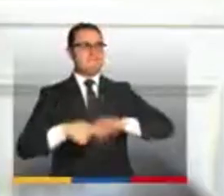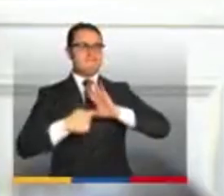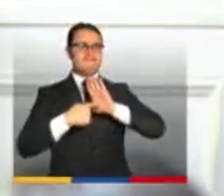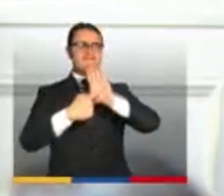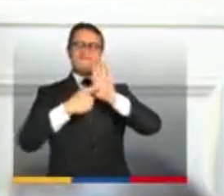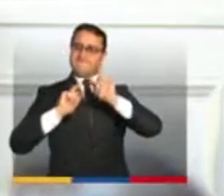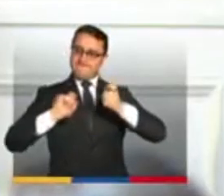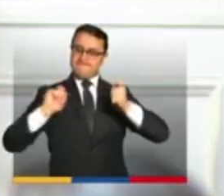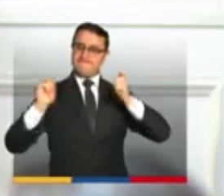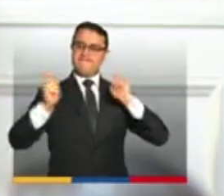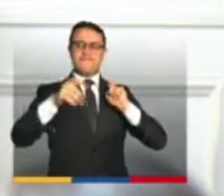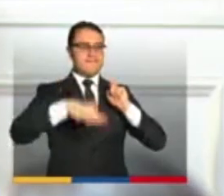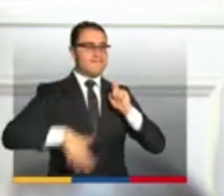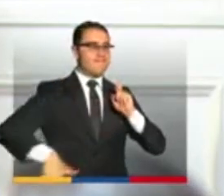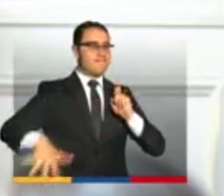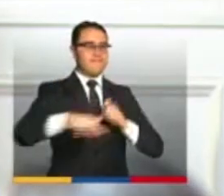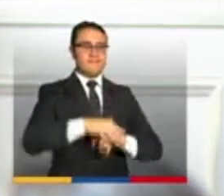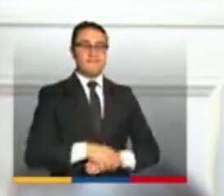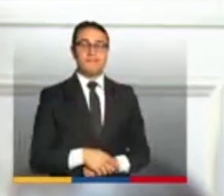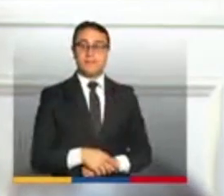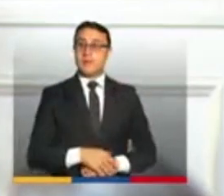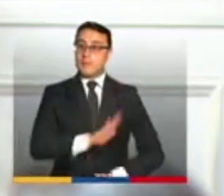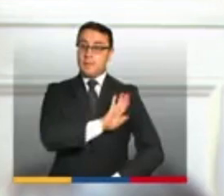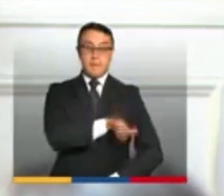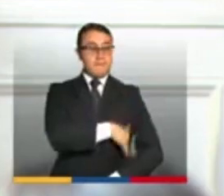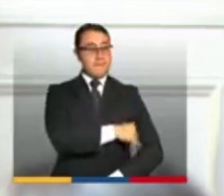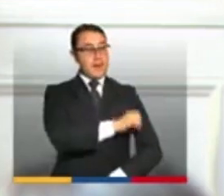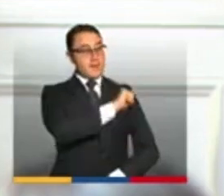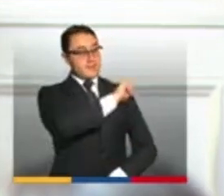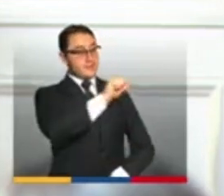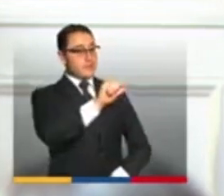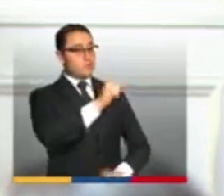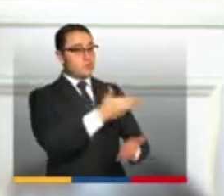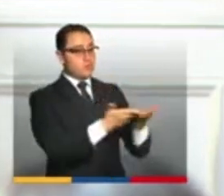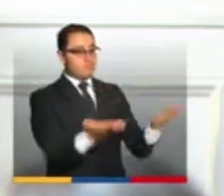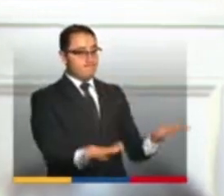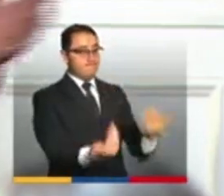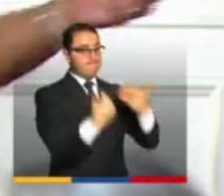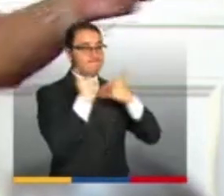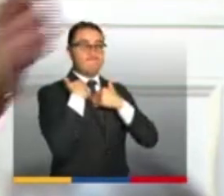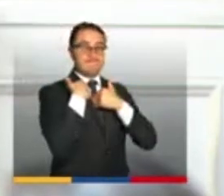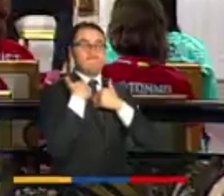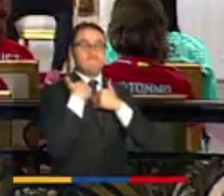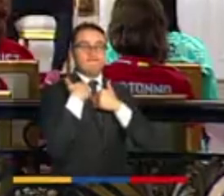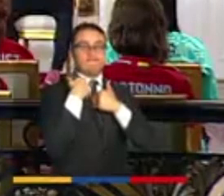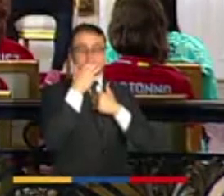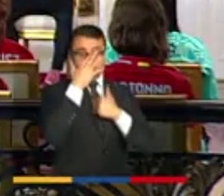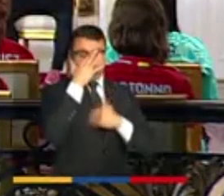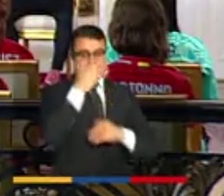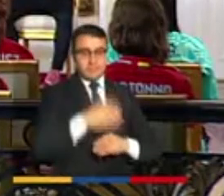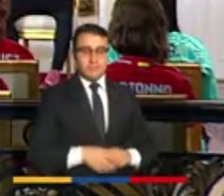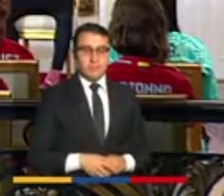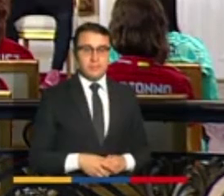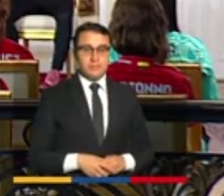ese cambio. Entonces, ministras, tienen aquí una tarea por delante. Estos